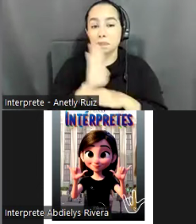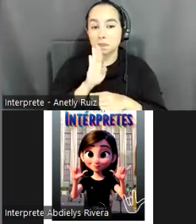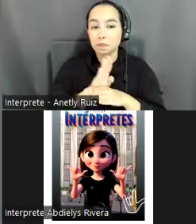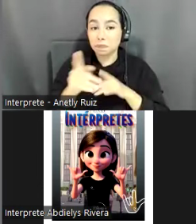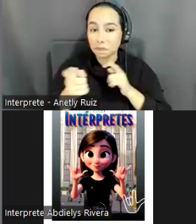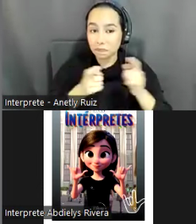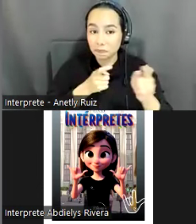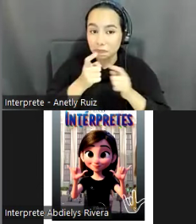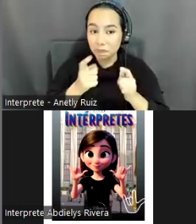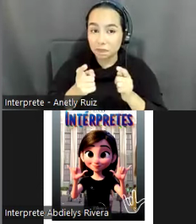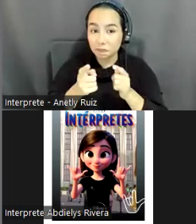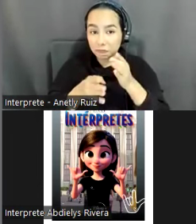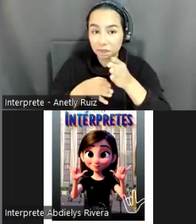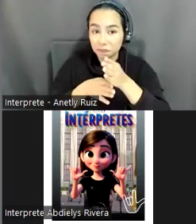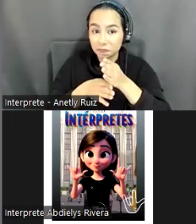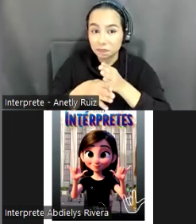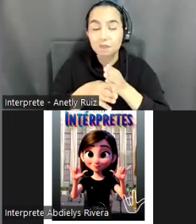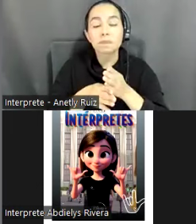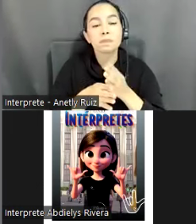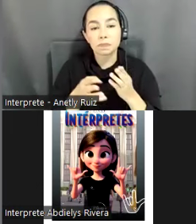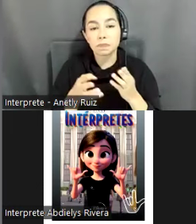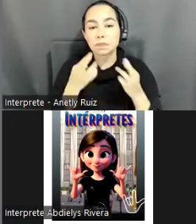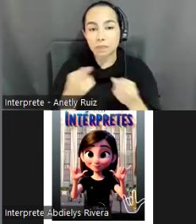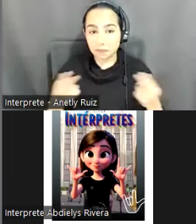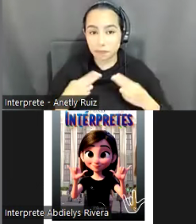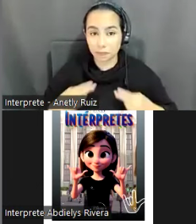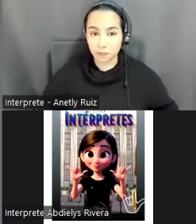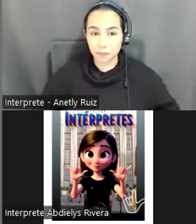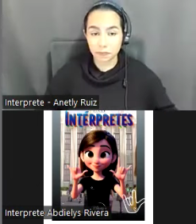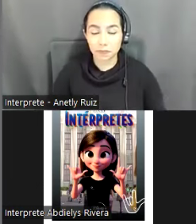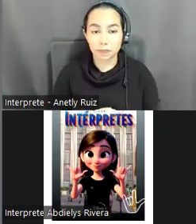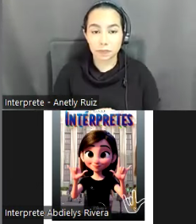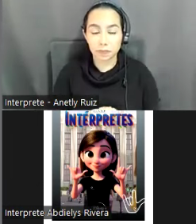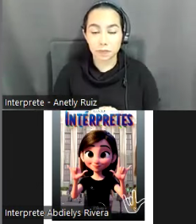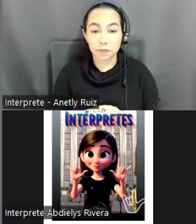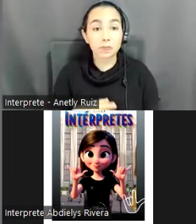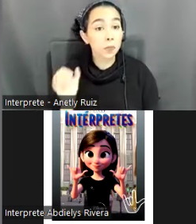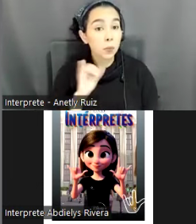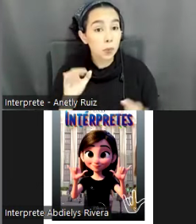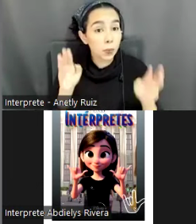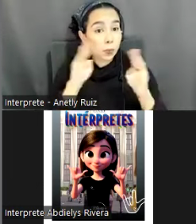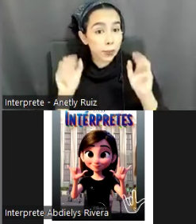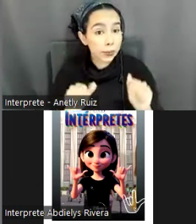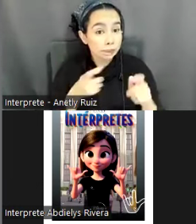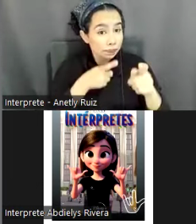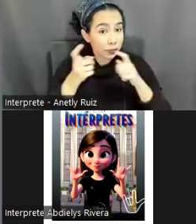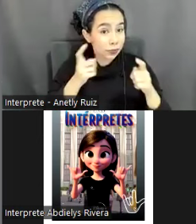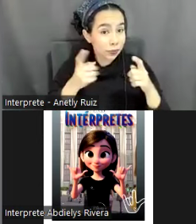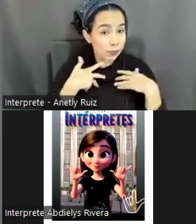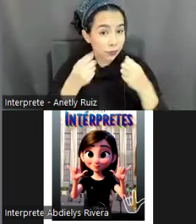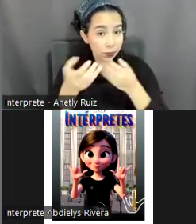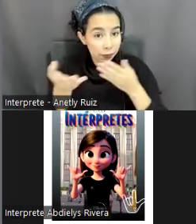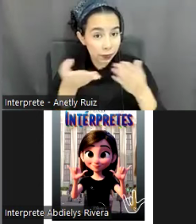una concentración en recursos humanos. De igual manera, tiene una maestría en administración de servicios de salud del recinto